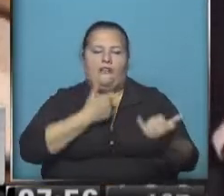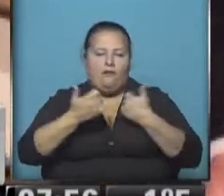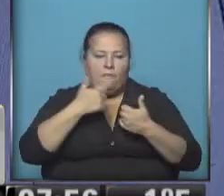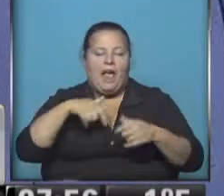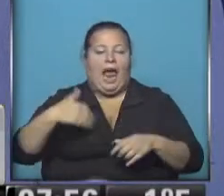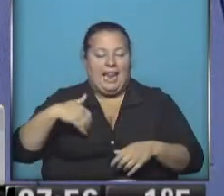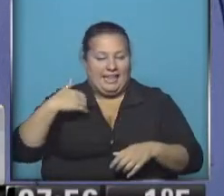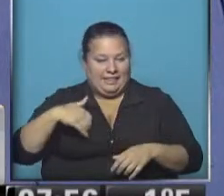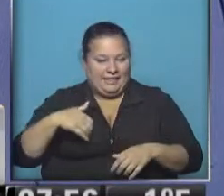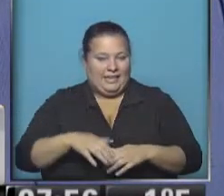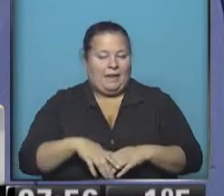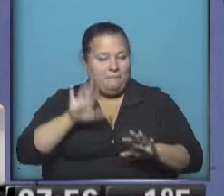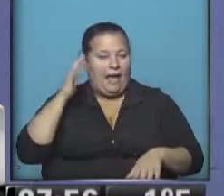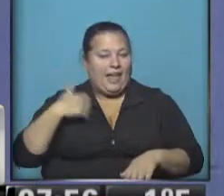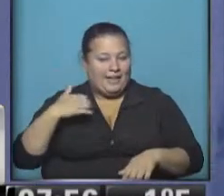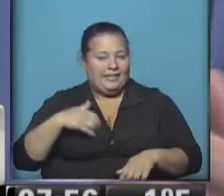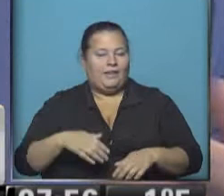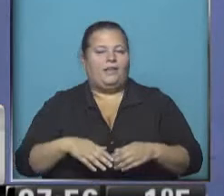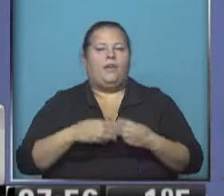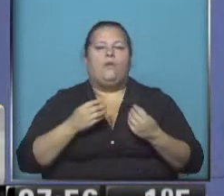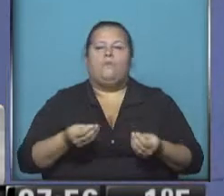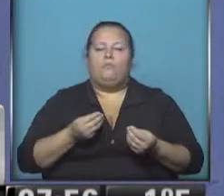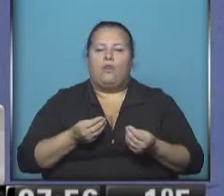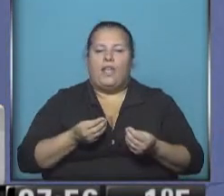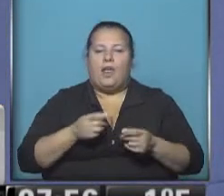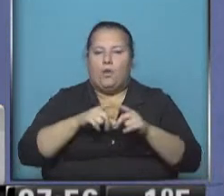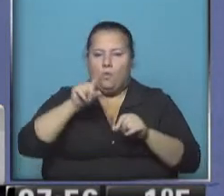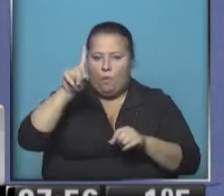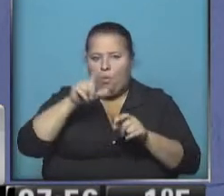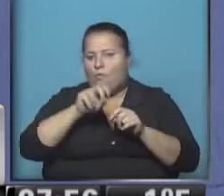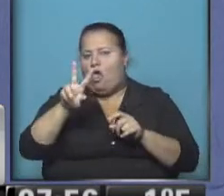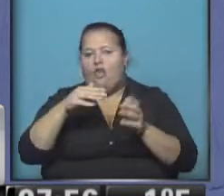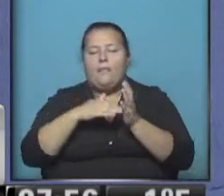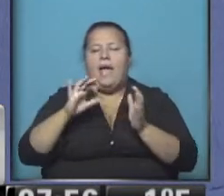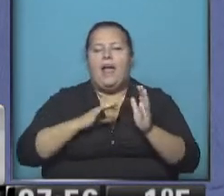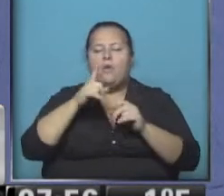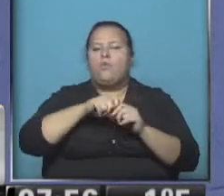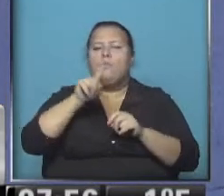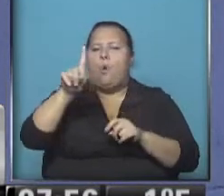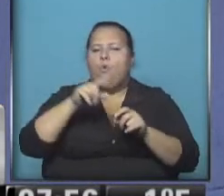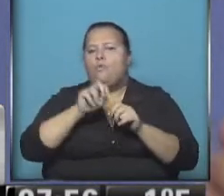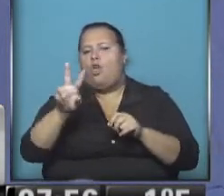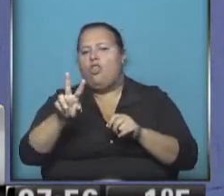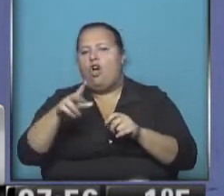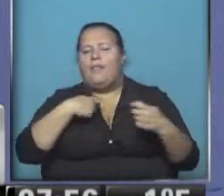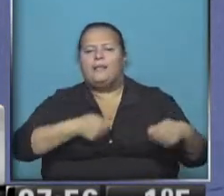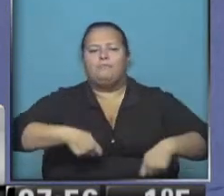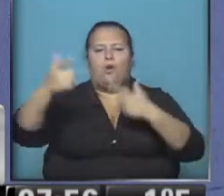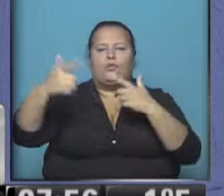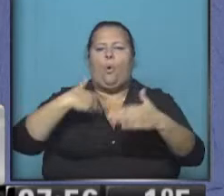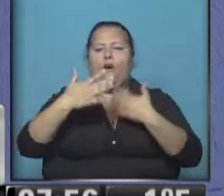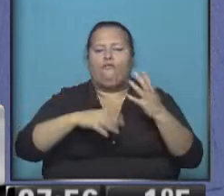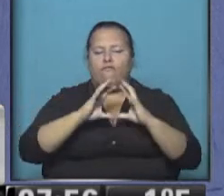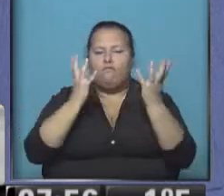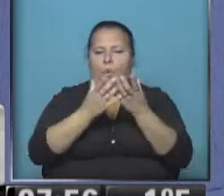la Argentina, sobre todo, por ser el número uno o número dos, depende del año, somos el número uno o número dos de exportadores de jugadores de